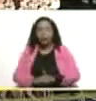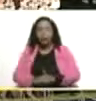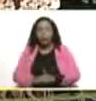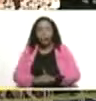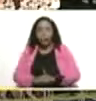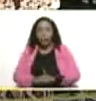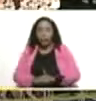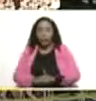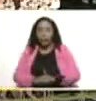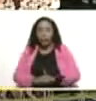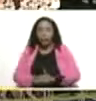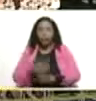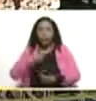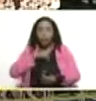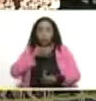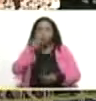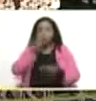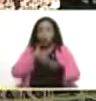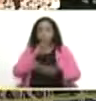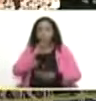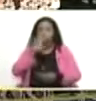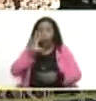Así como hemos hecho en el 2023,